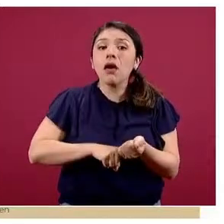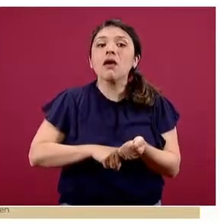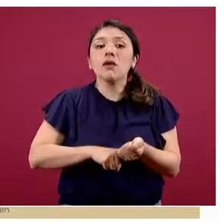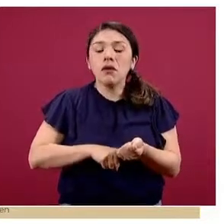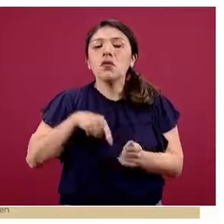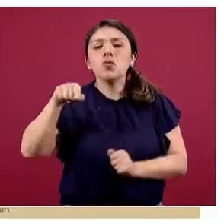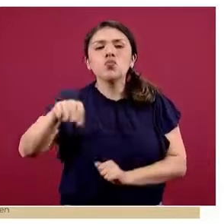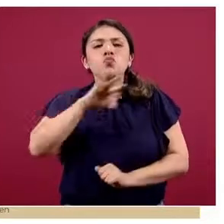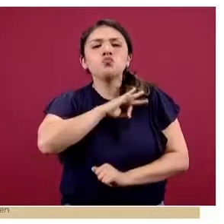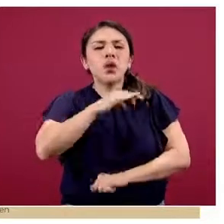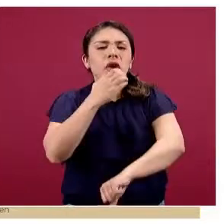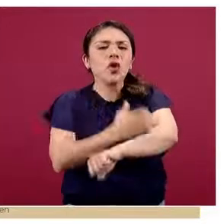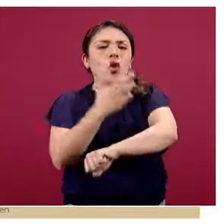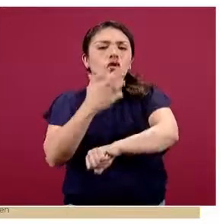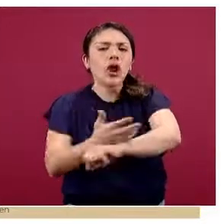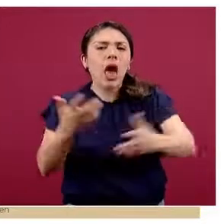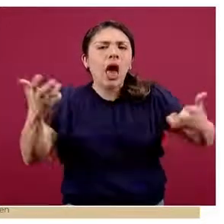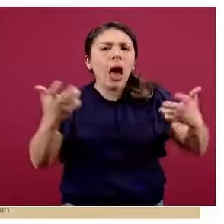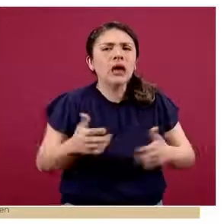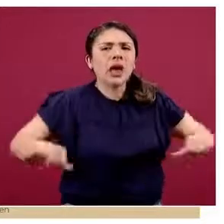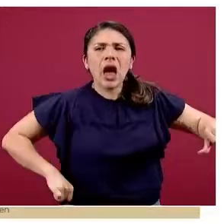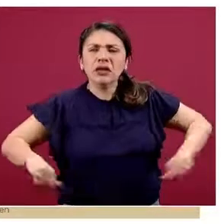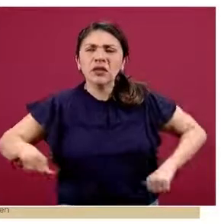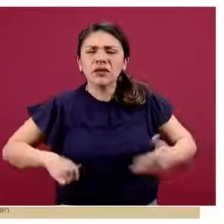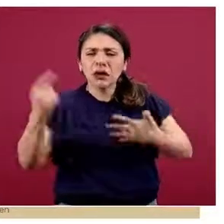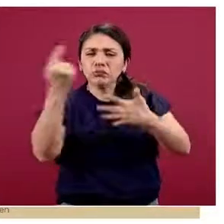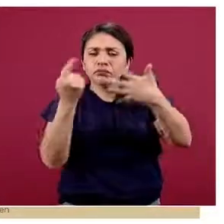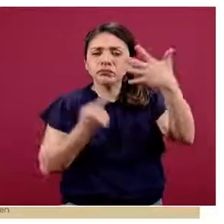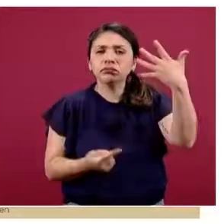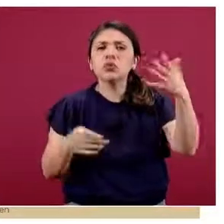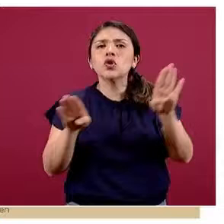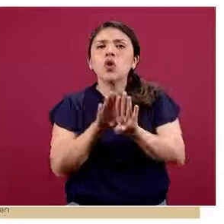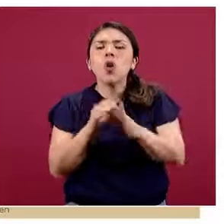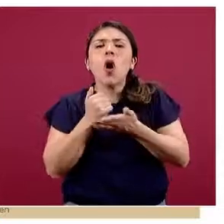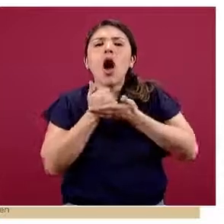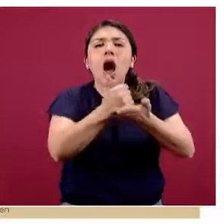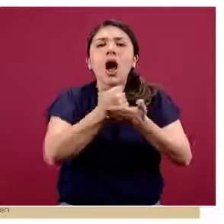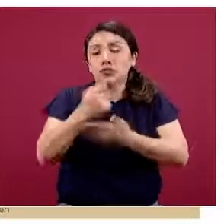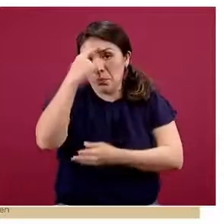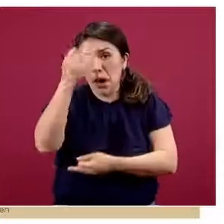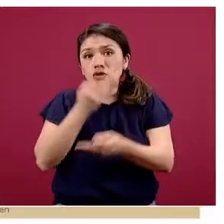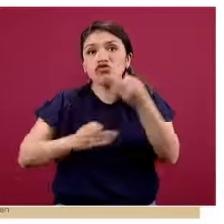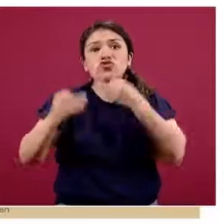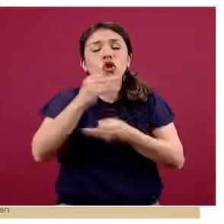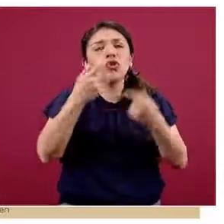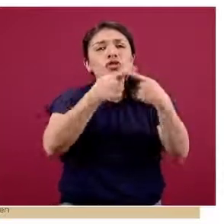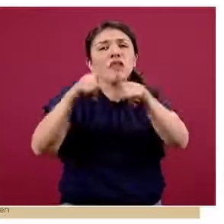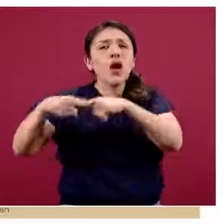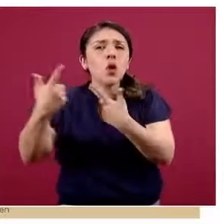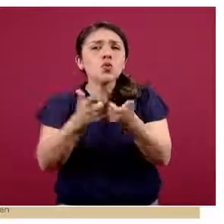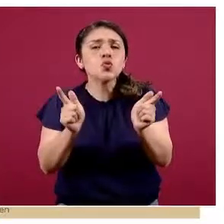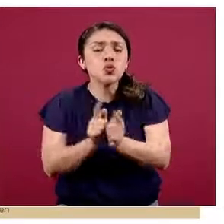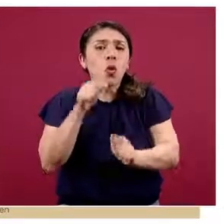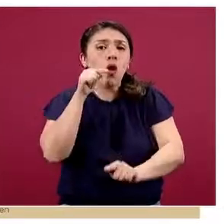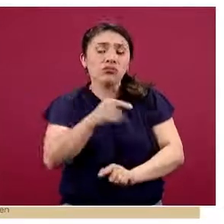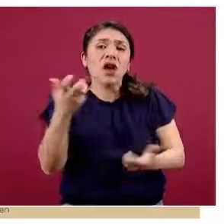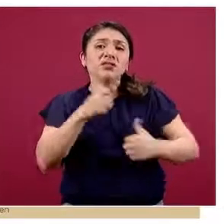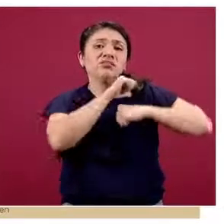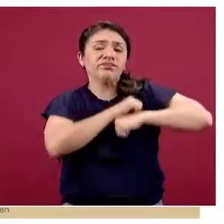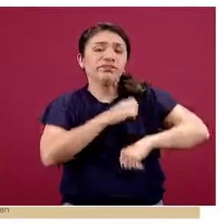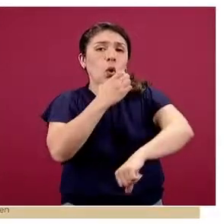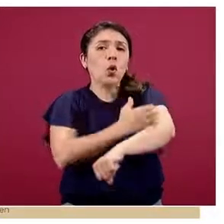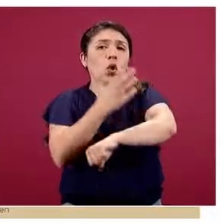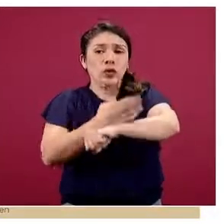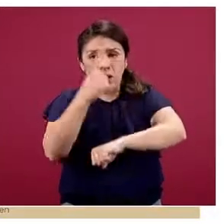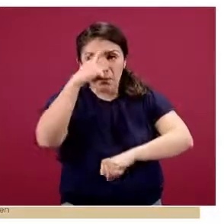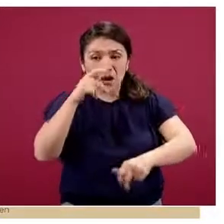la facultad de coordinar las acciones que son intersectoriales, es decir, para todos los sectores. Coordina y establece